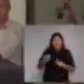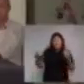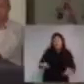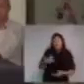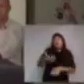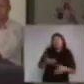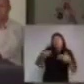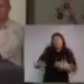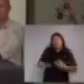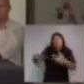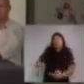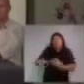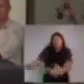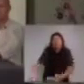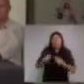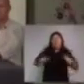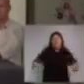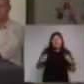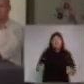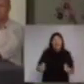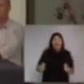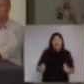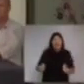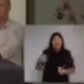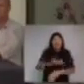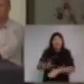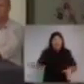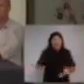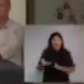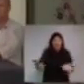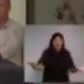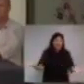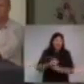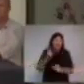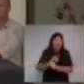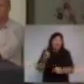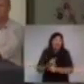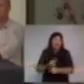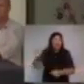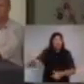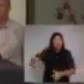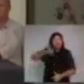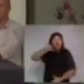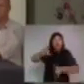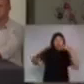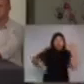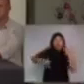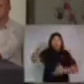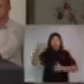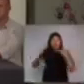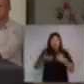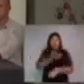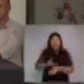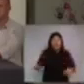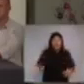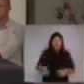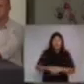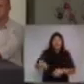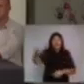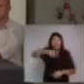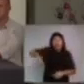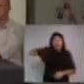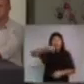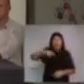todavía 700 pedidos, ¿no es cierto?, en la dirección de transporte para que vengan. No van a venir, vayan